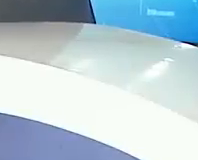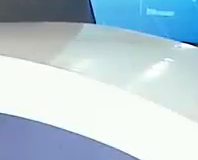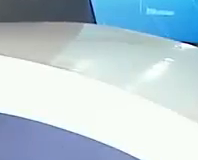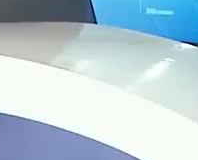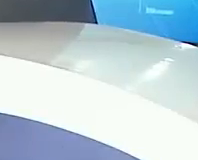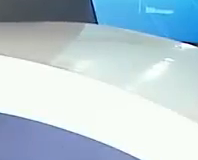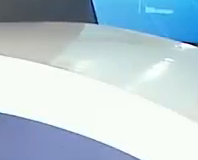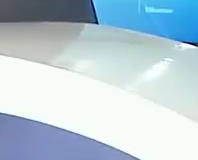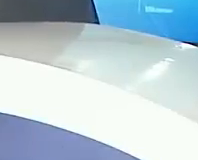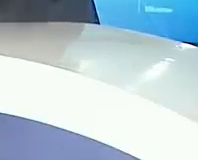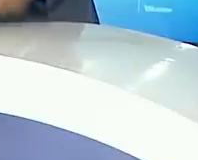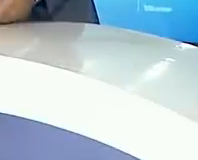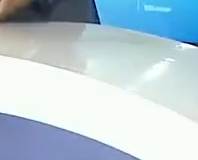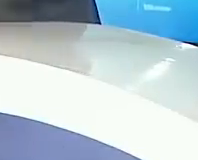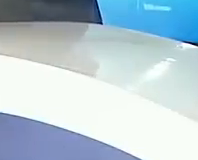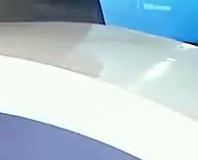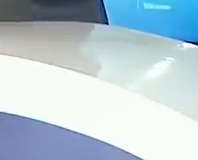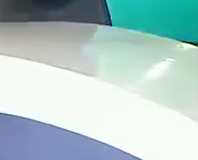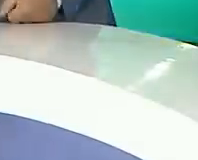suegro. No.